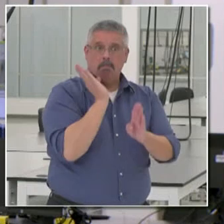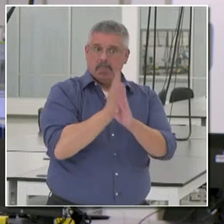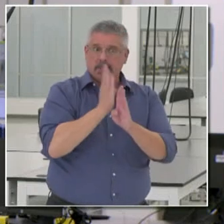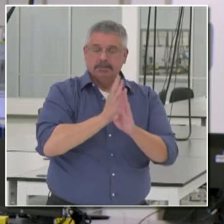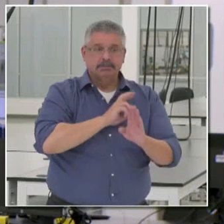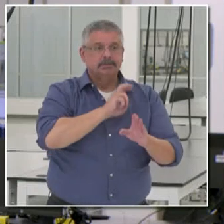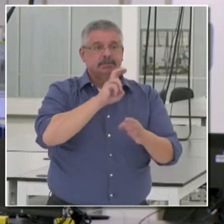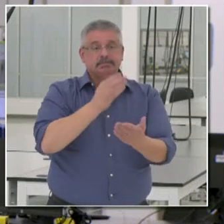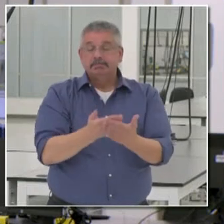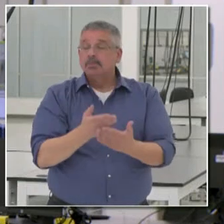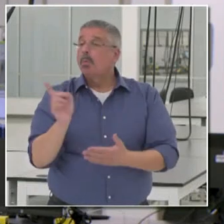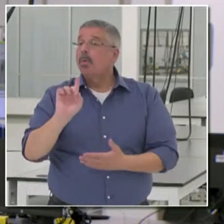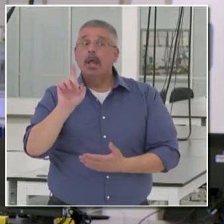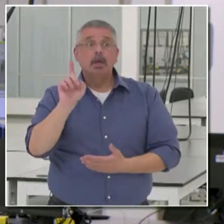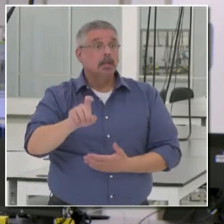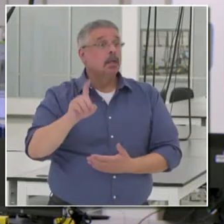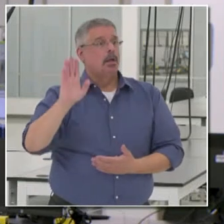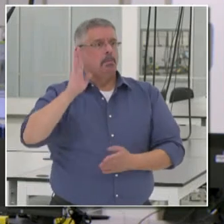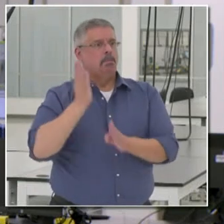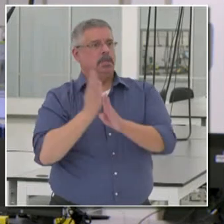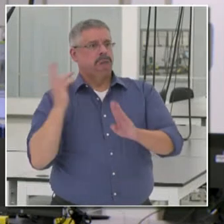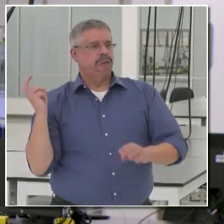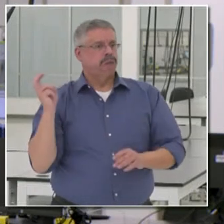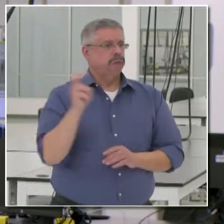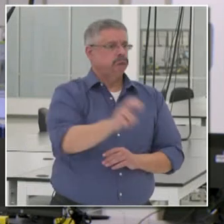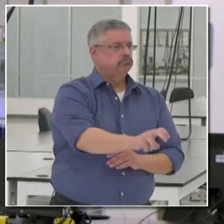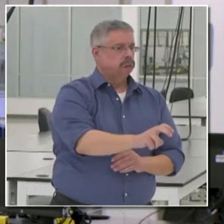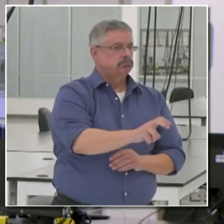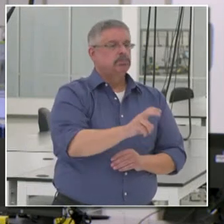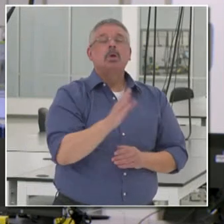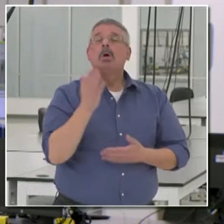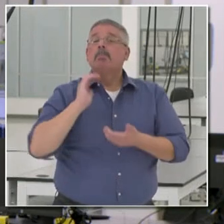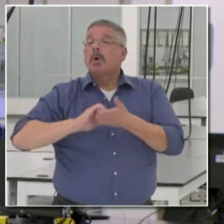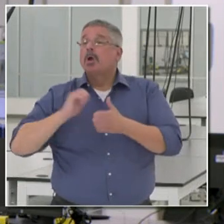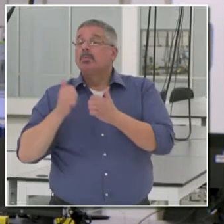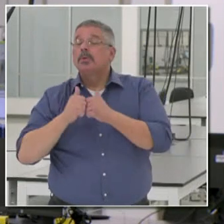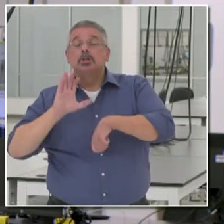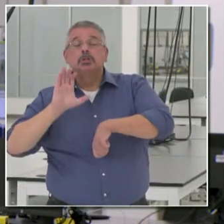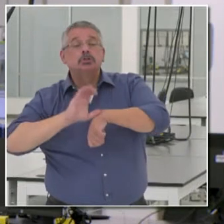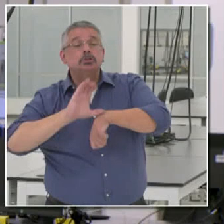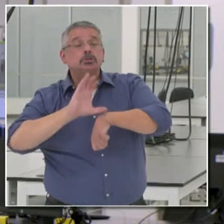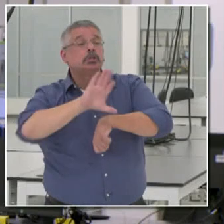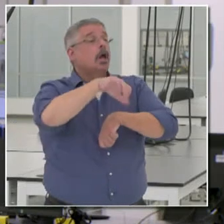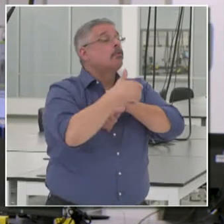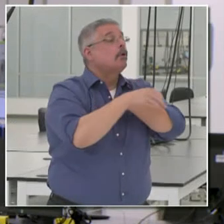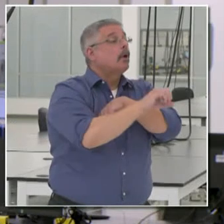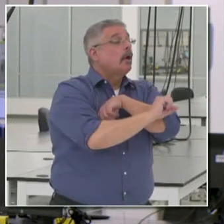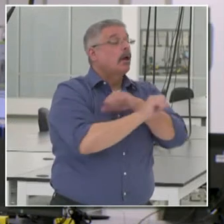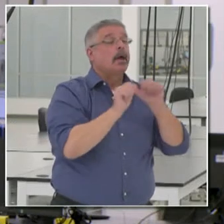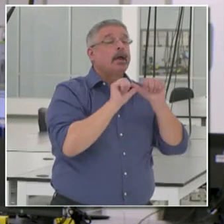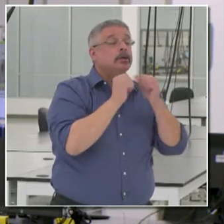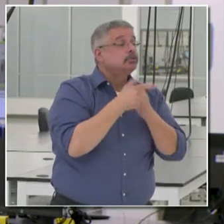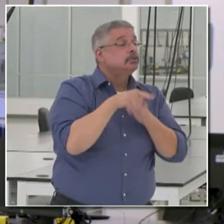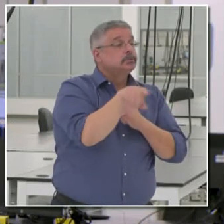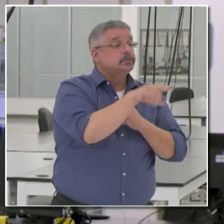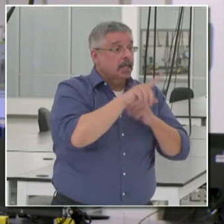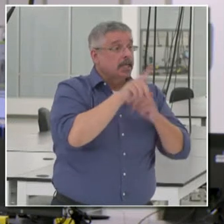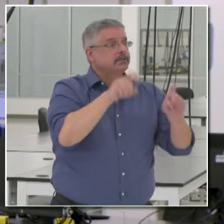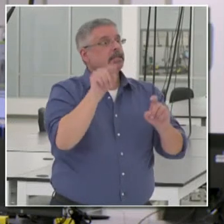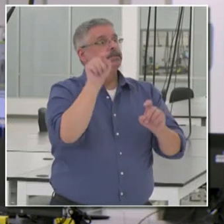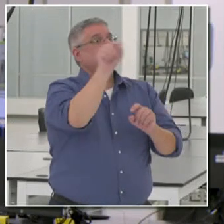desplegar camiones a donde es necesario estaremos en sociedad con organizaciones locales iglesias otras